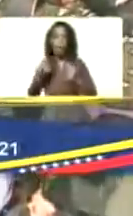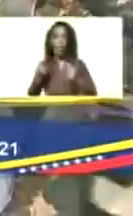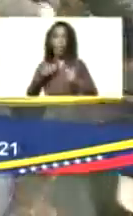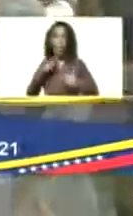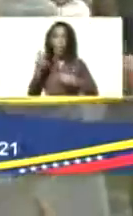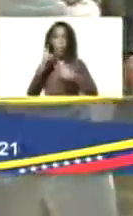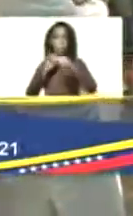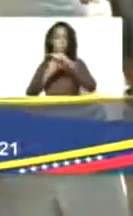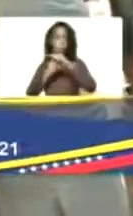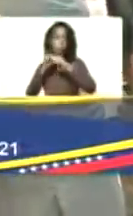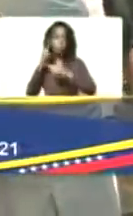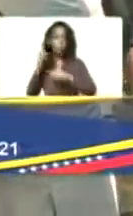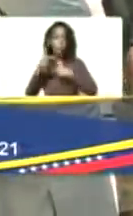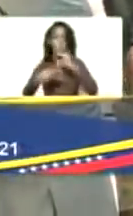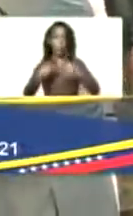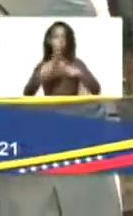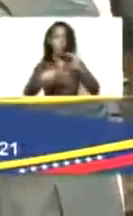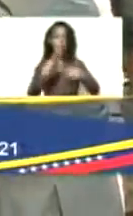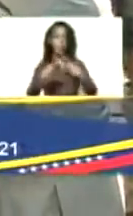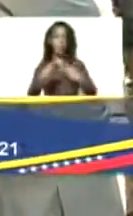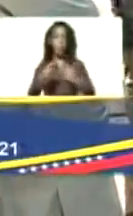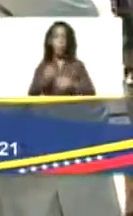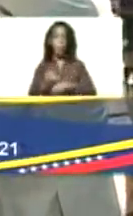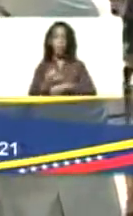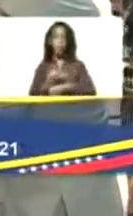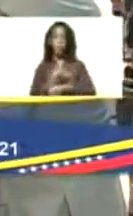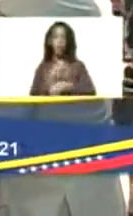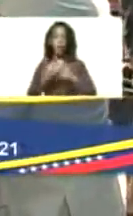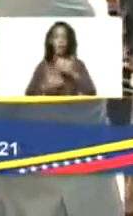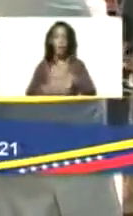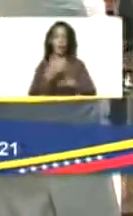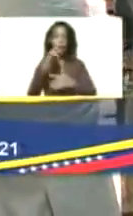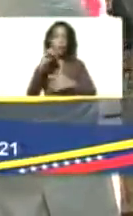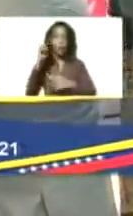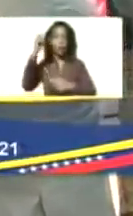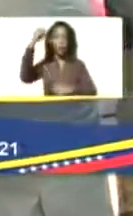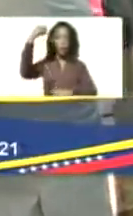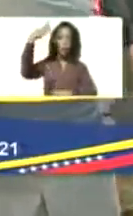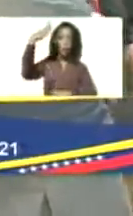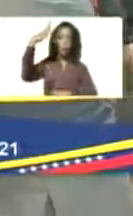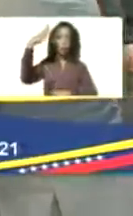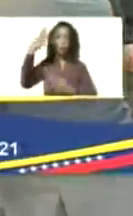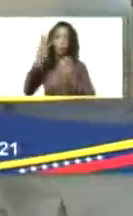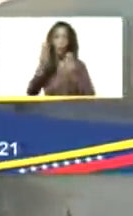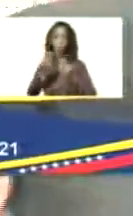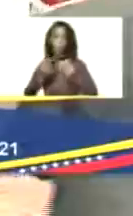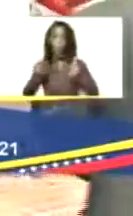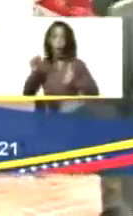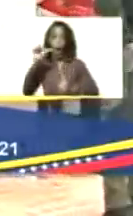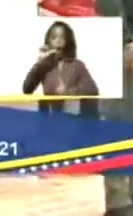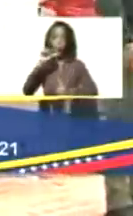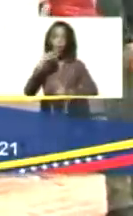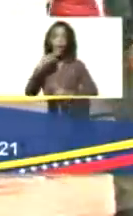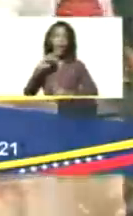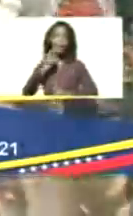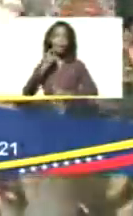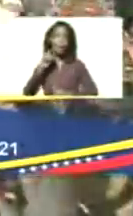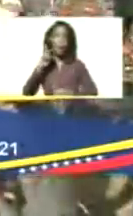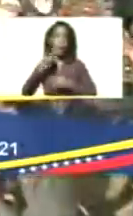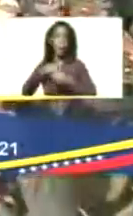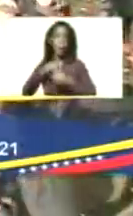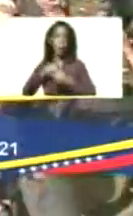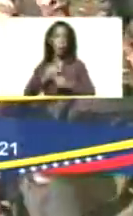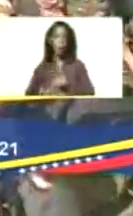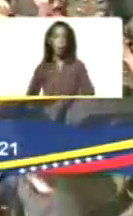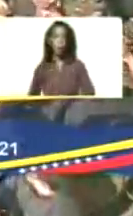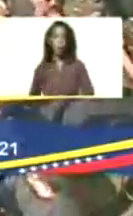catalizador heterogéneo en proceso de oxidación avanzada con radiación solar para la degradación de aguas agrias petroleras.